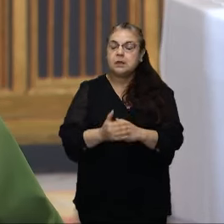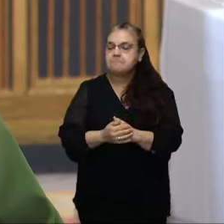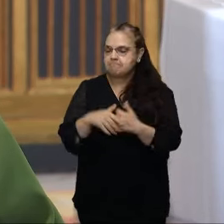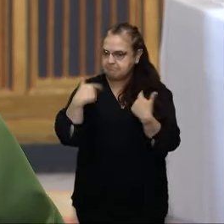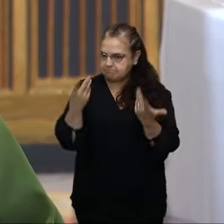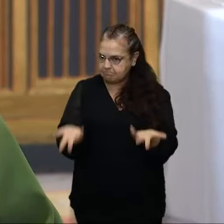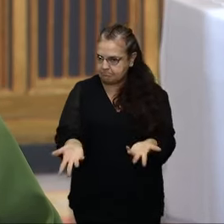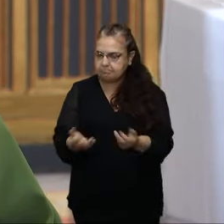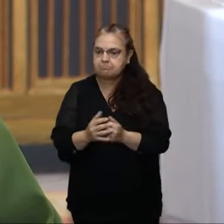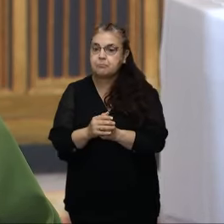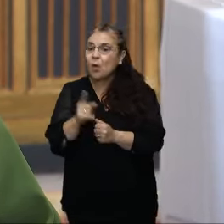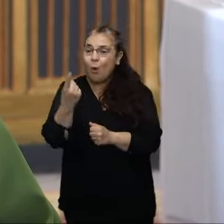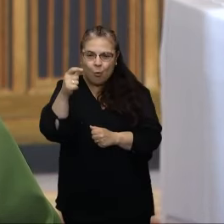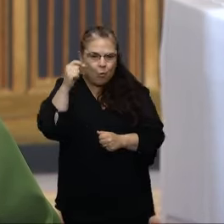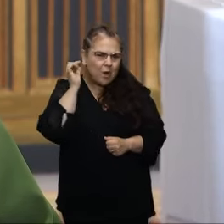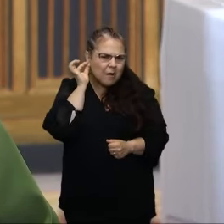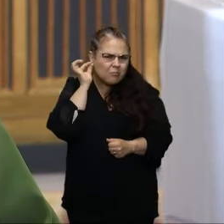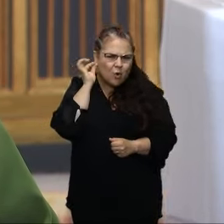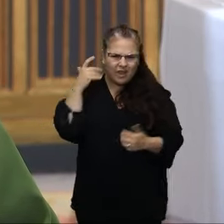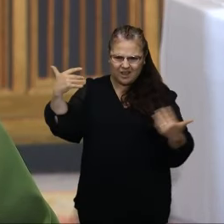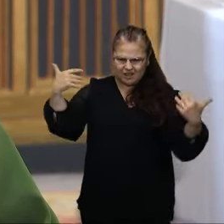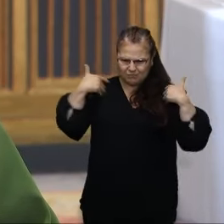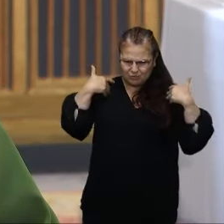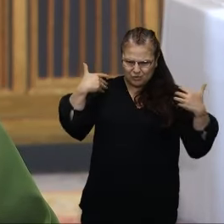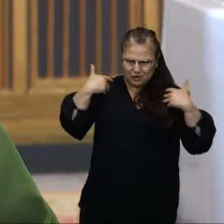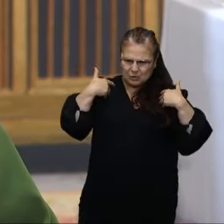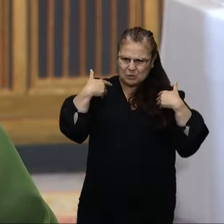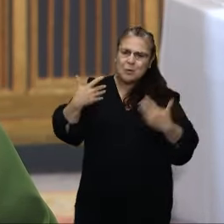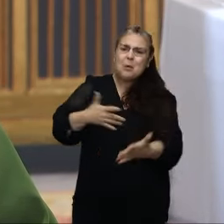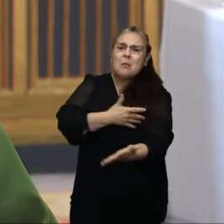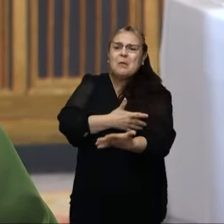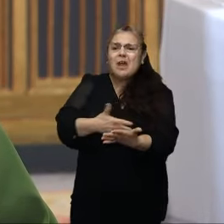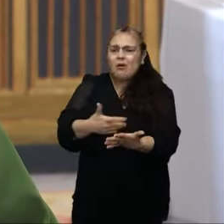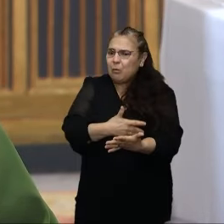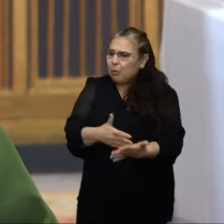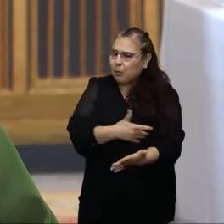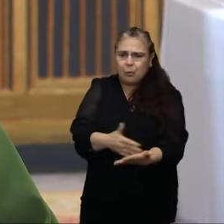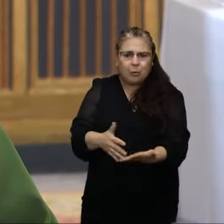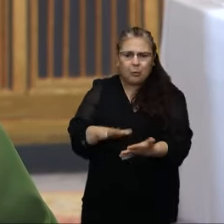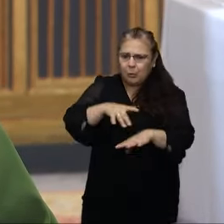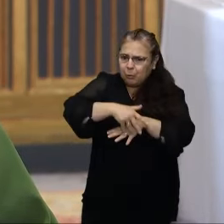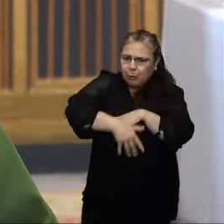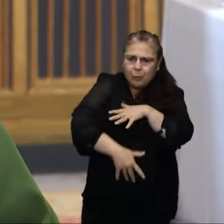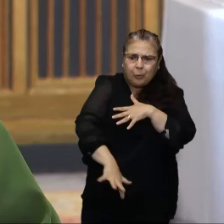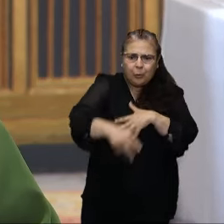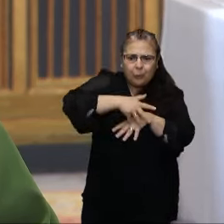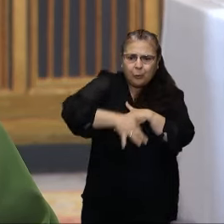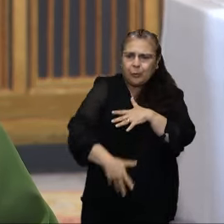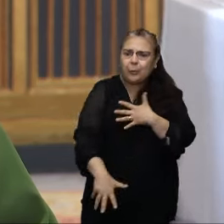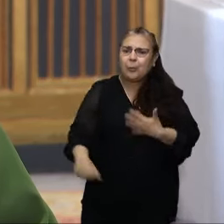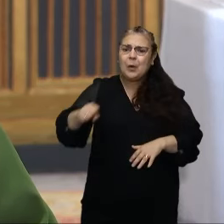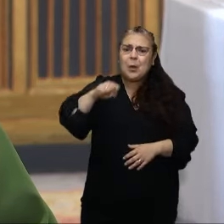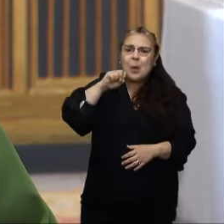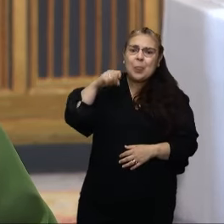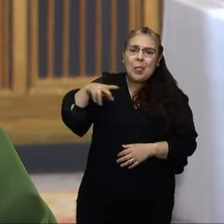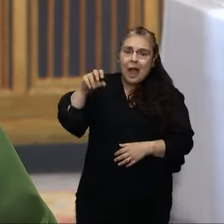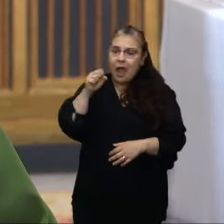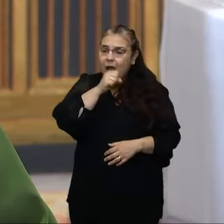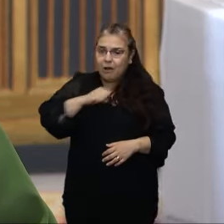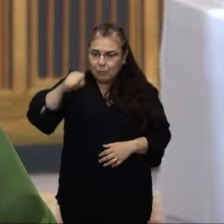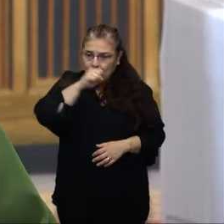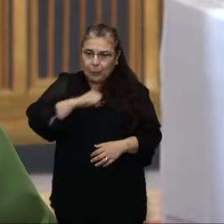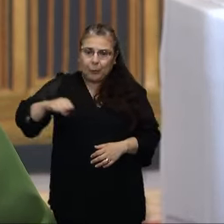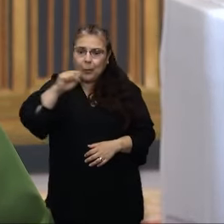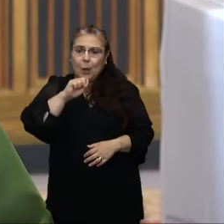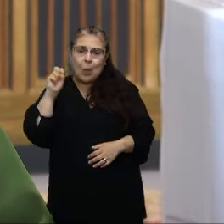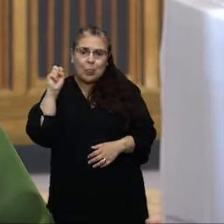Entretanto, una mujer que sufría flujos de sangre desde hacía 12 años se le acercó por detrás